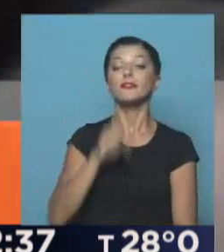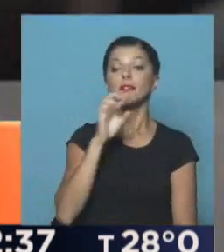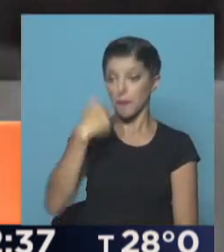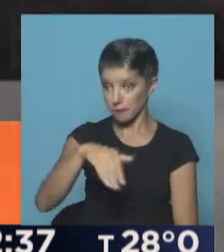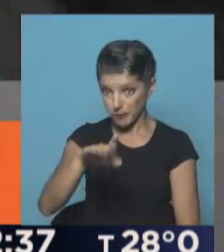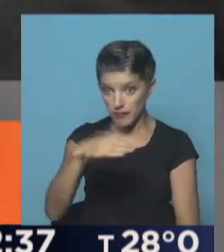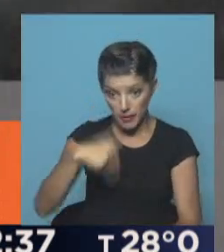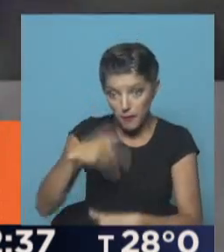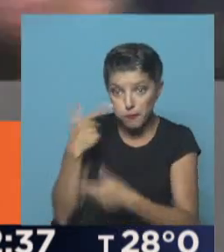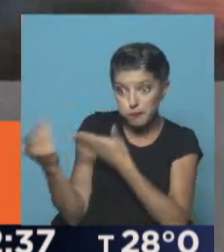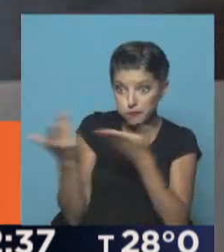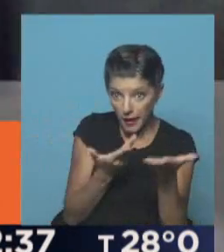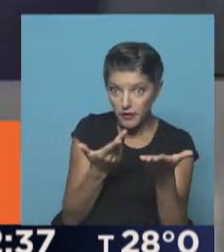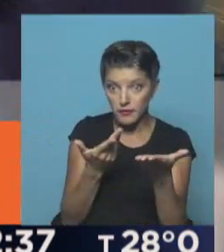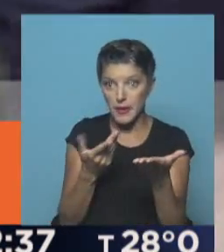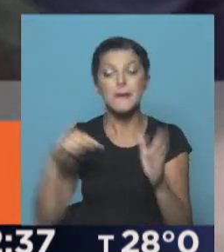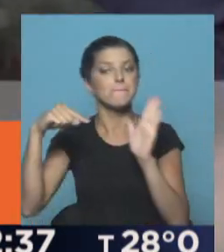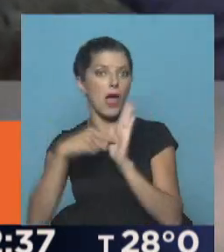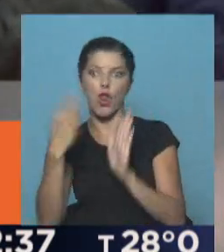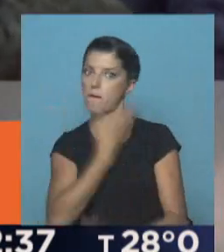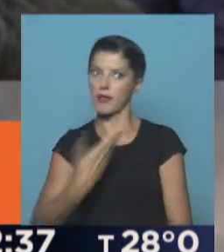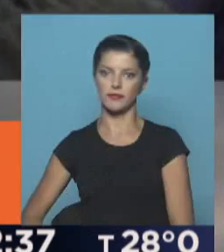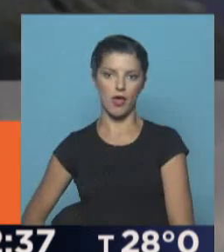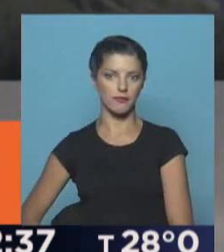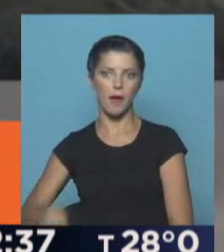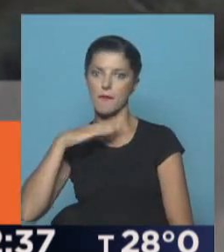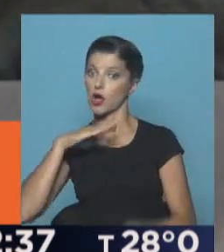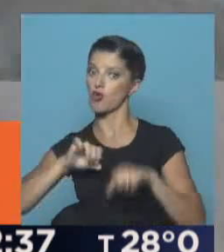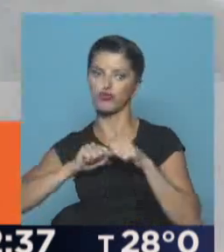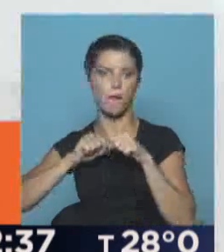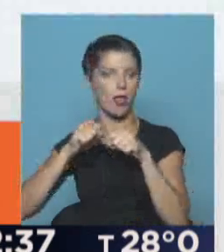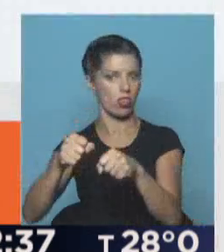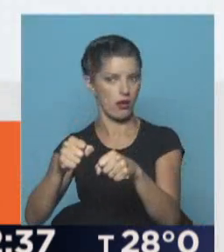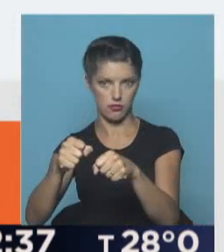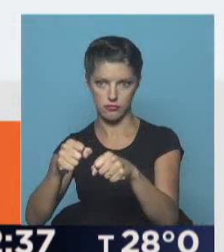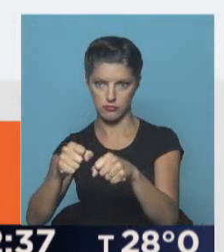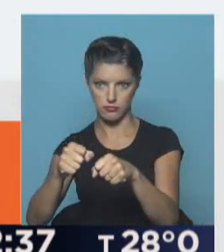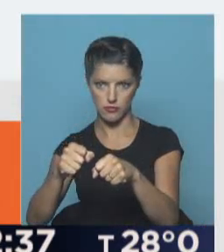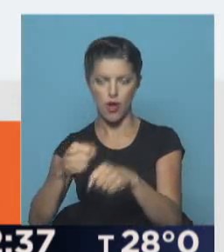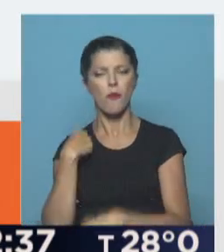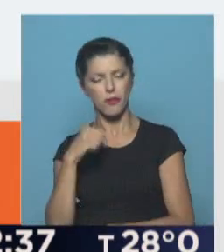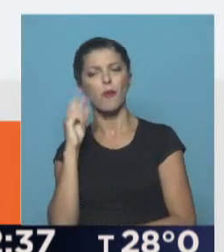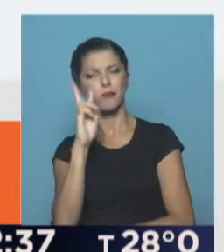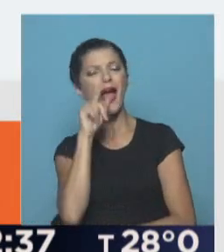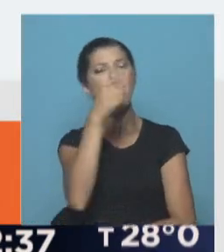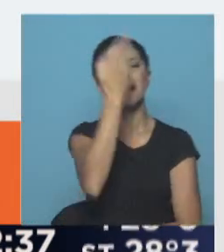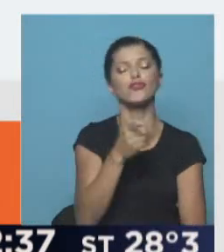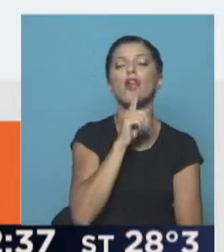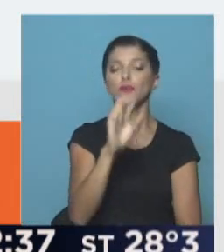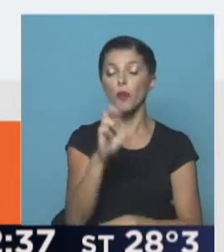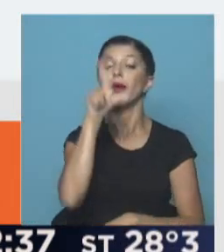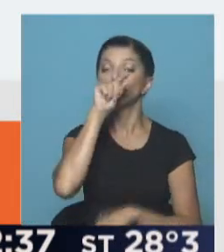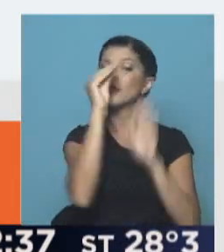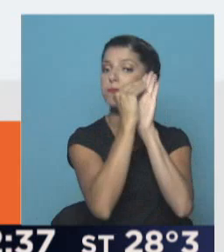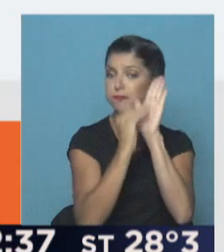recibir a Peña Nieto en la Casa Blanca, pero el encuentro fue cancelado por el mexicano después de que Trump afirmara en su cuenta